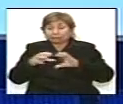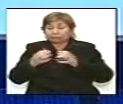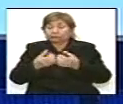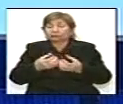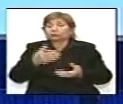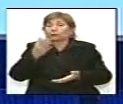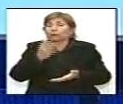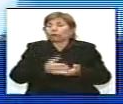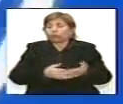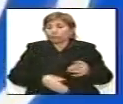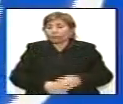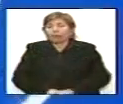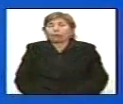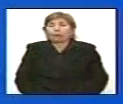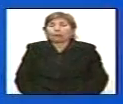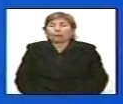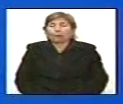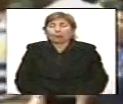la recta final